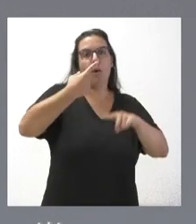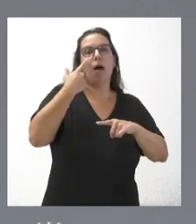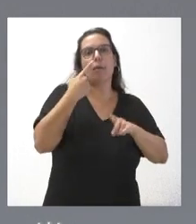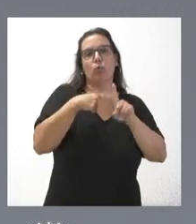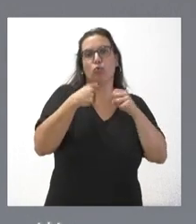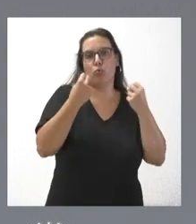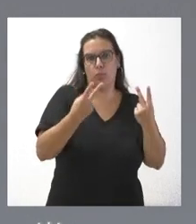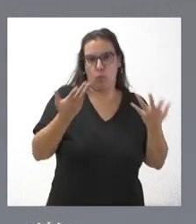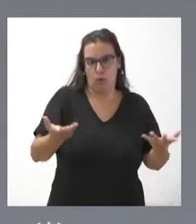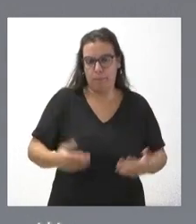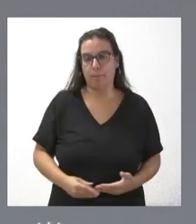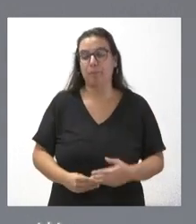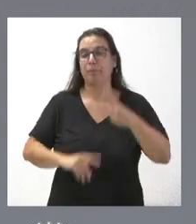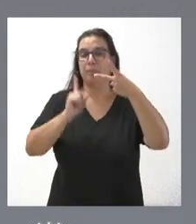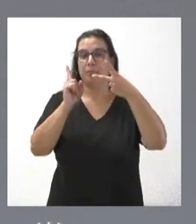Respecto